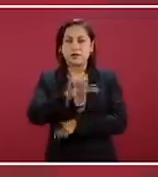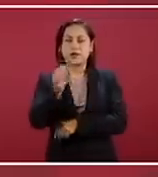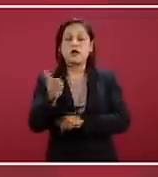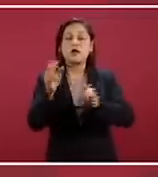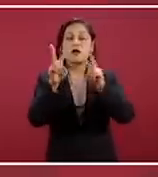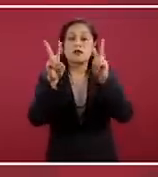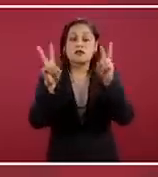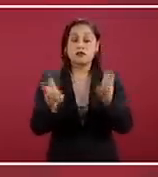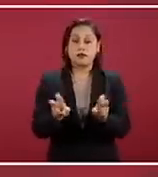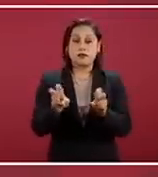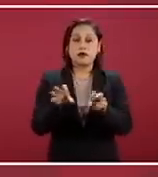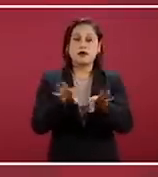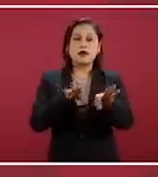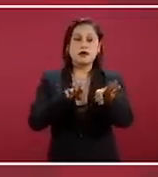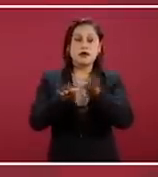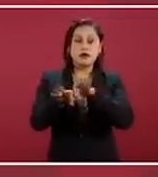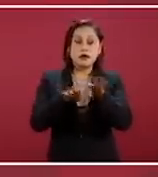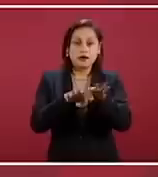Estoy